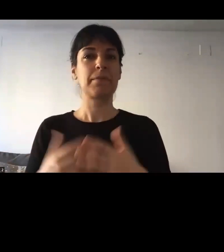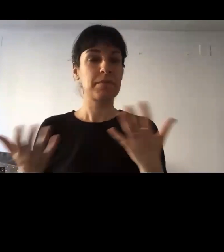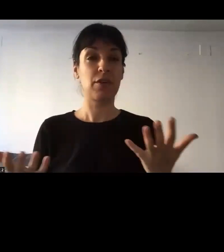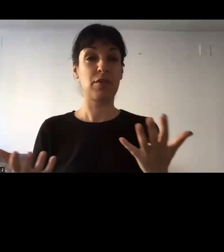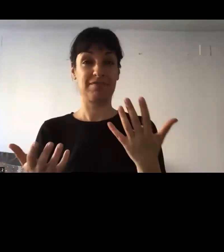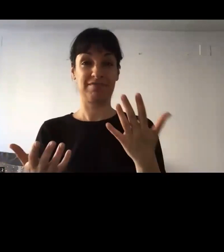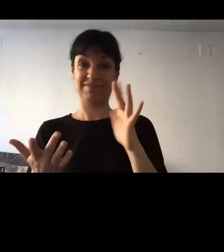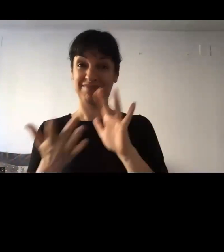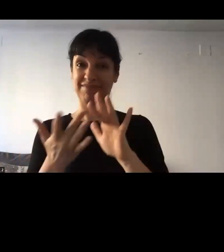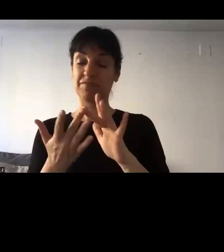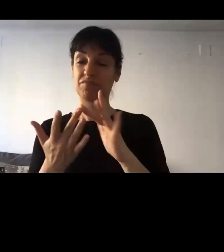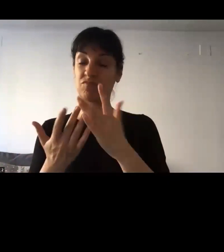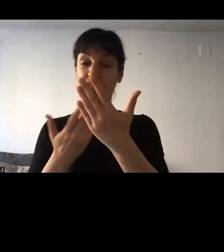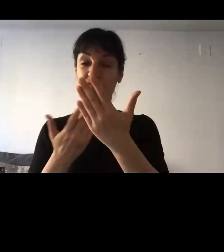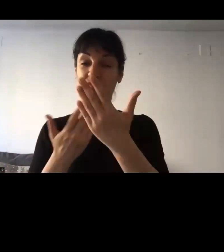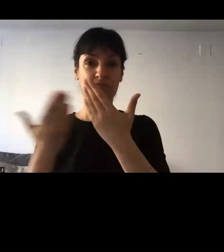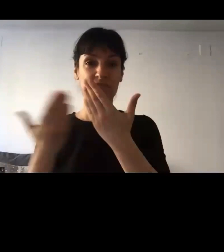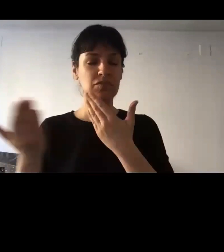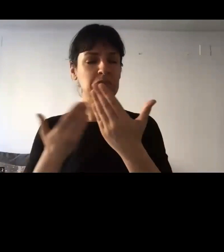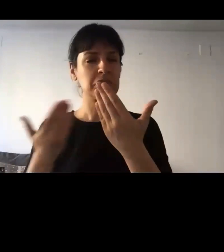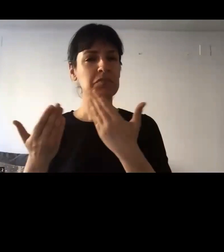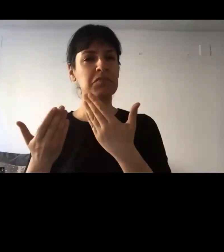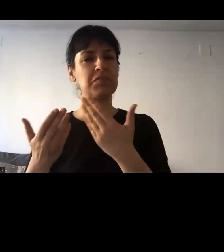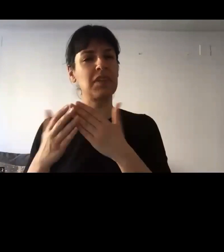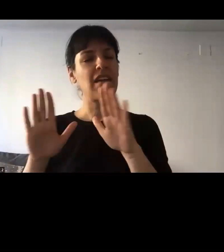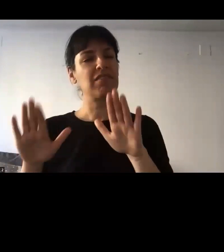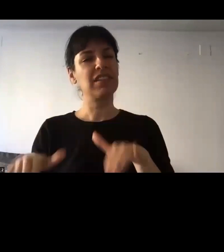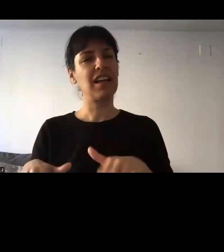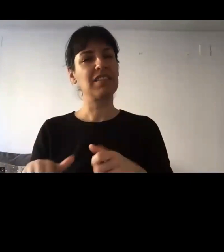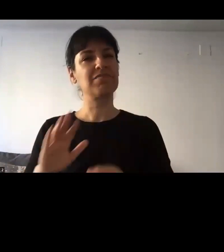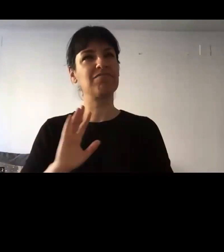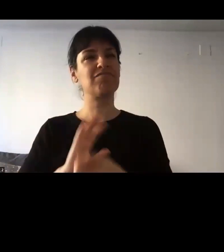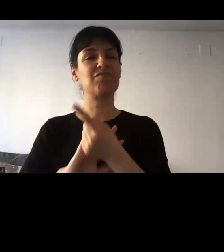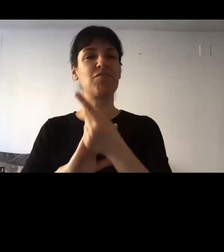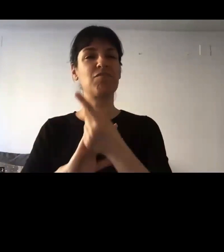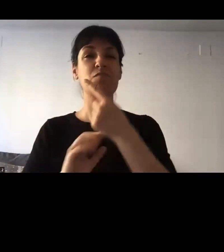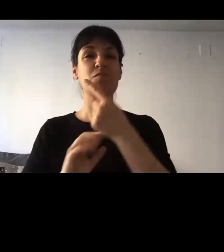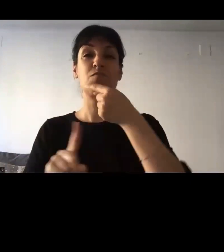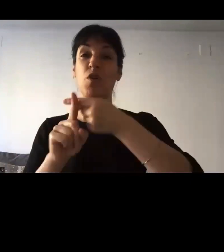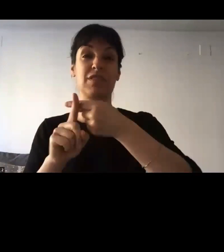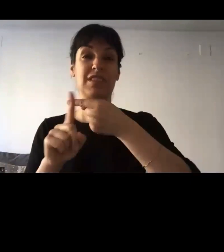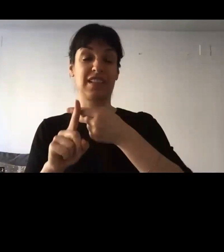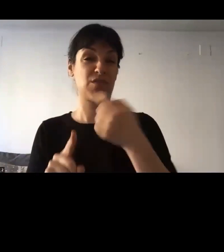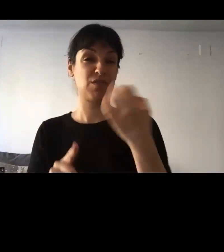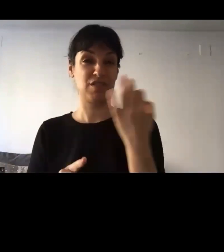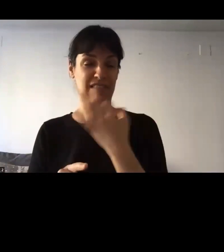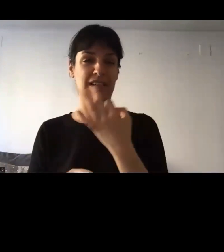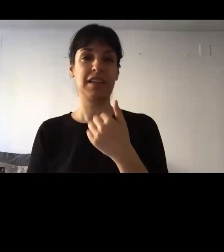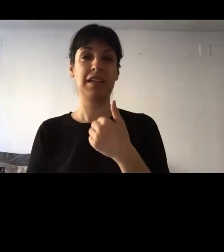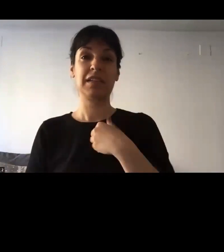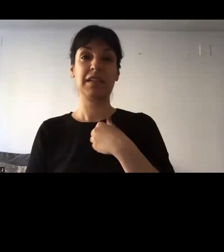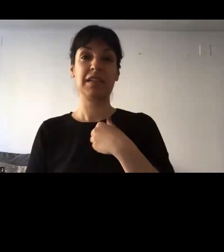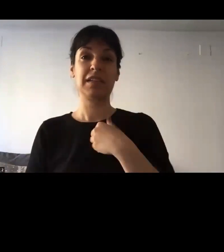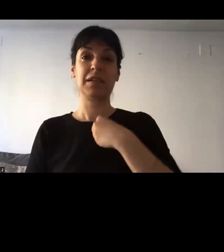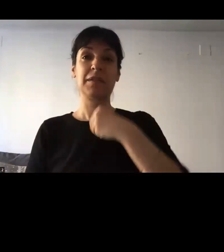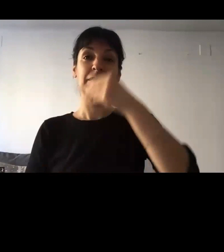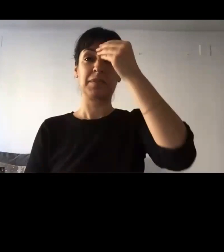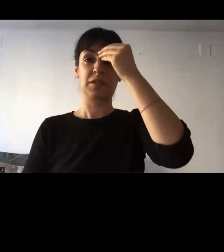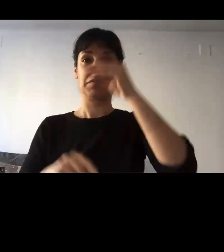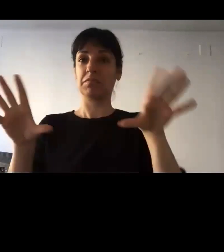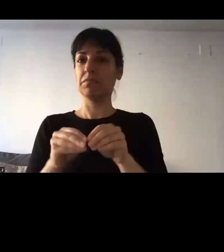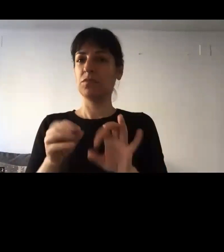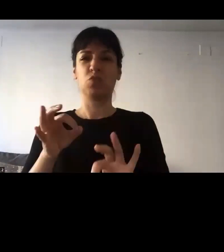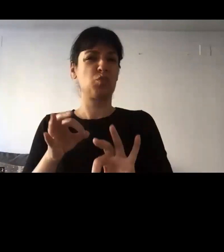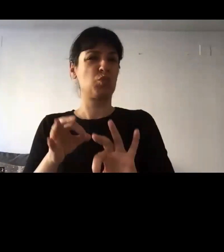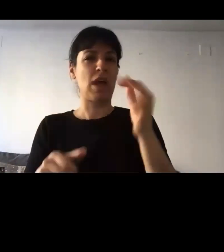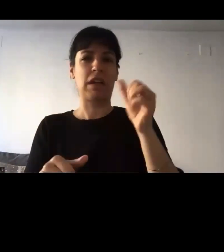relaciones al final sale algo muy positivo, que es, bueno, yo considero que en definitiva he tenido mucha suerte,